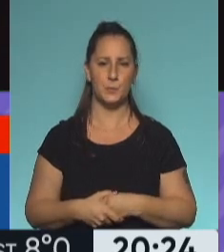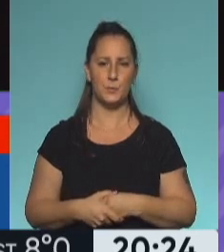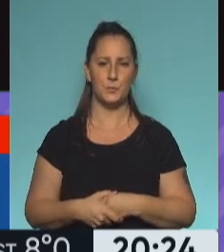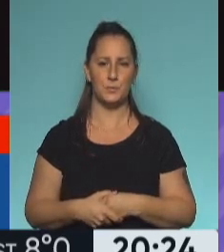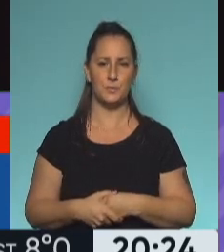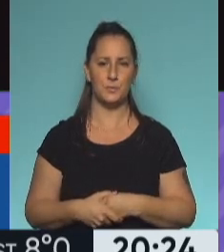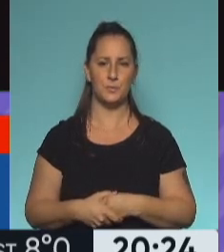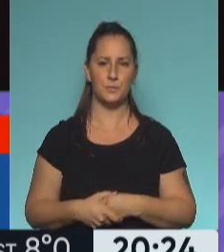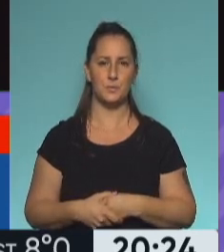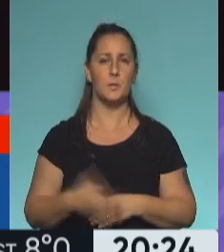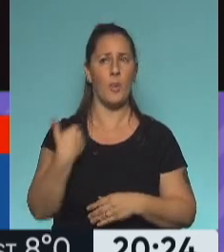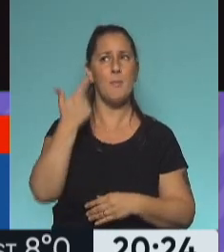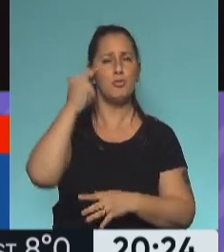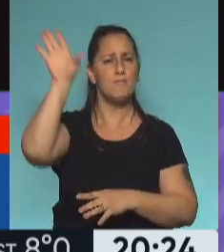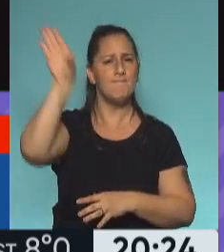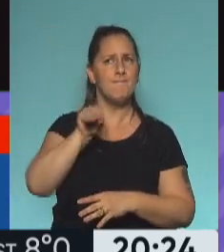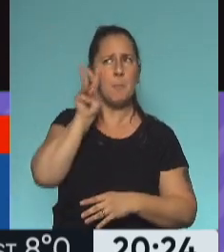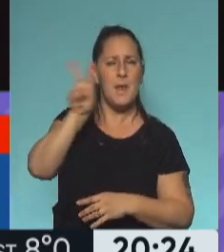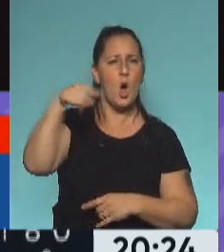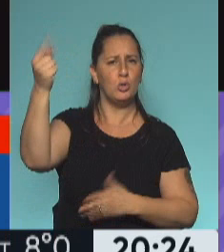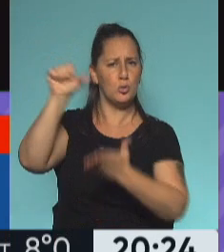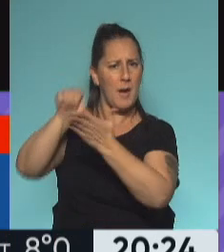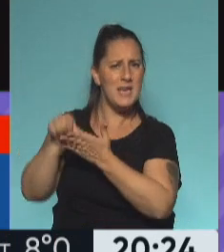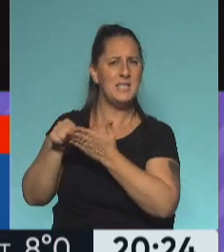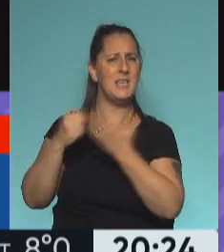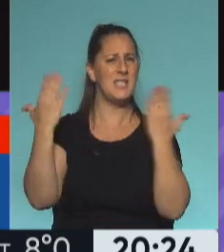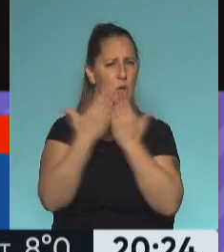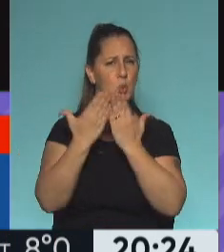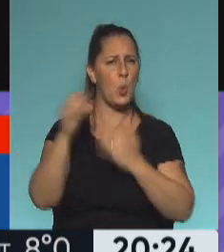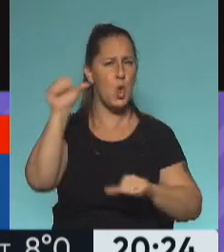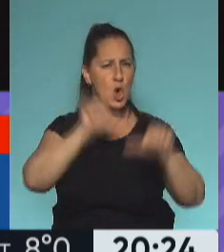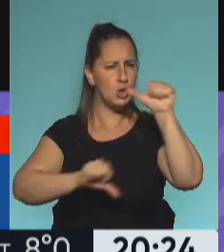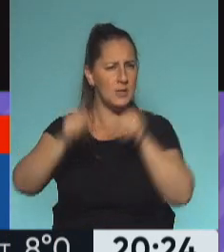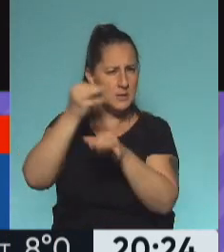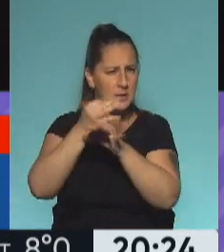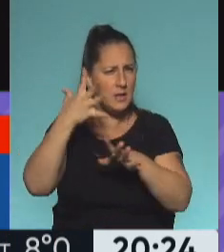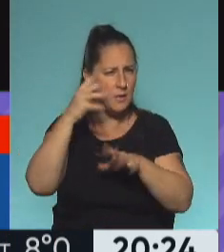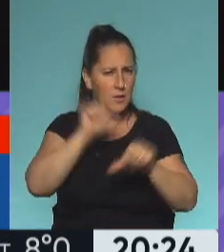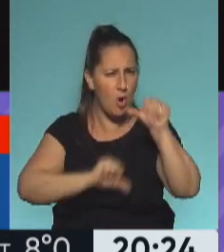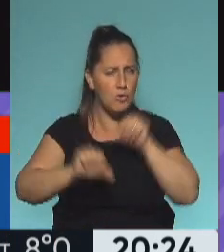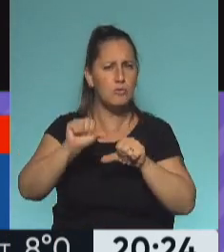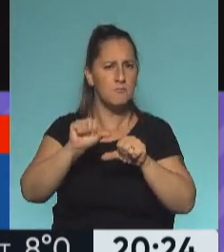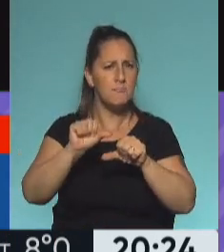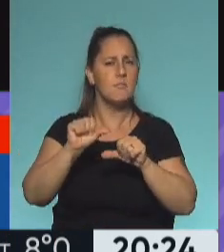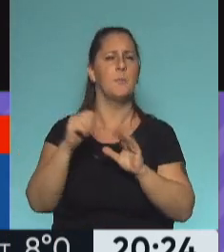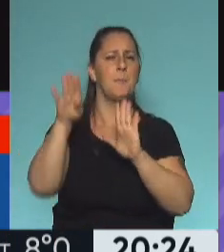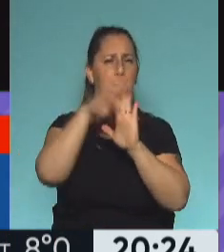de otros países y de estudios científicos que se realizaron recabando las medidas